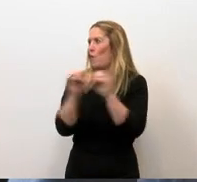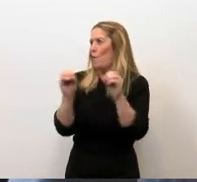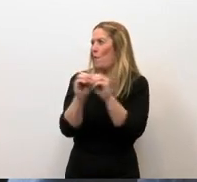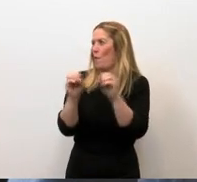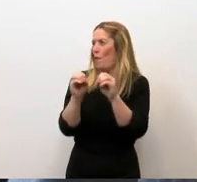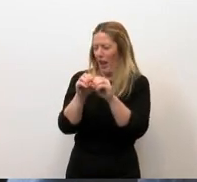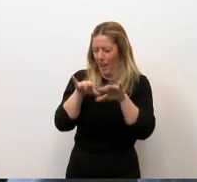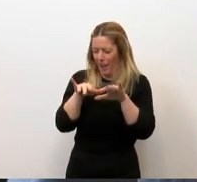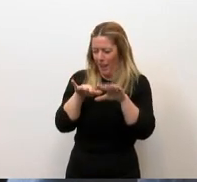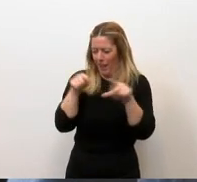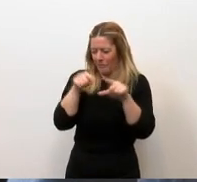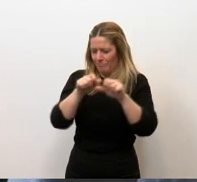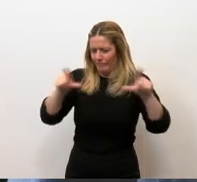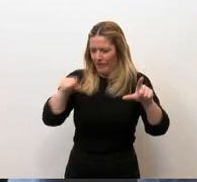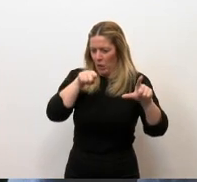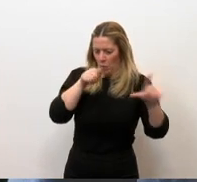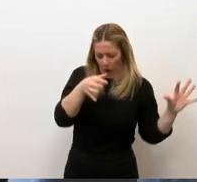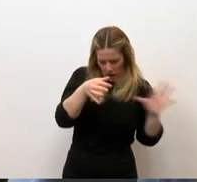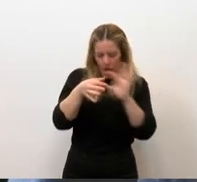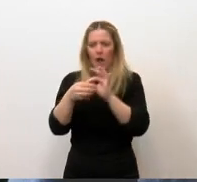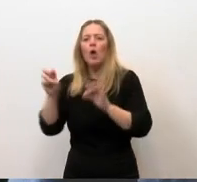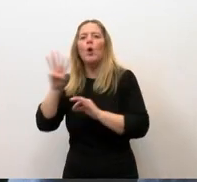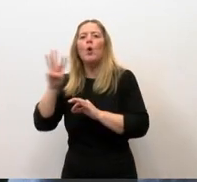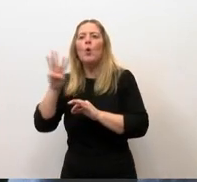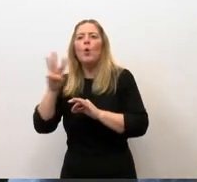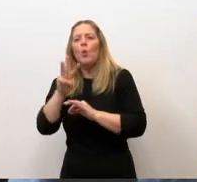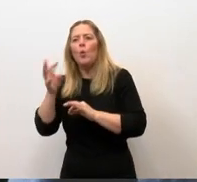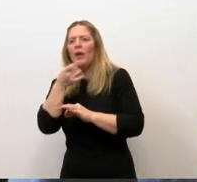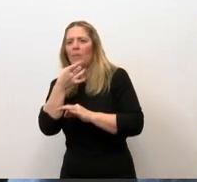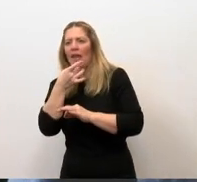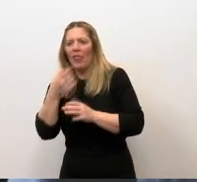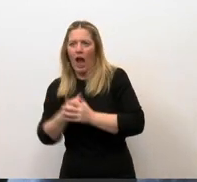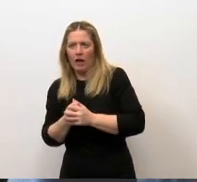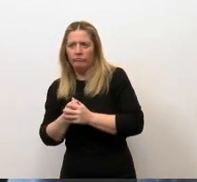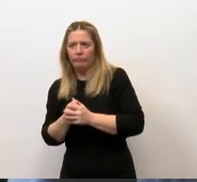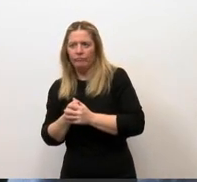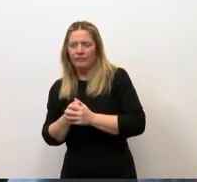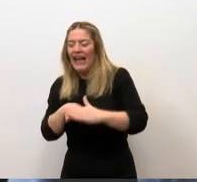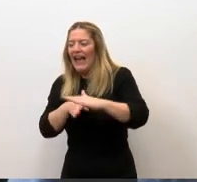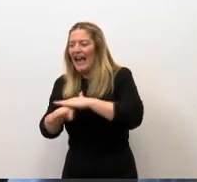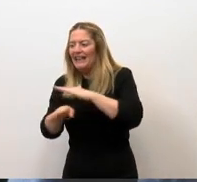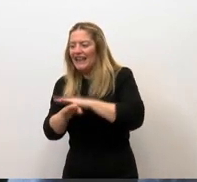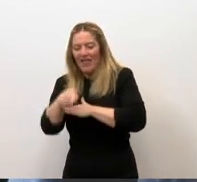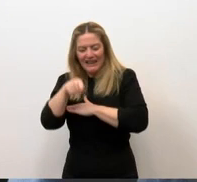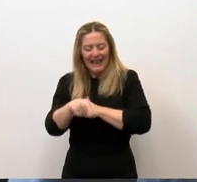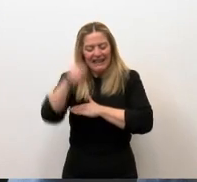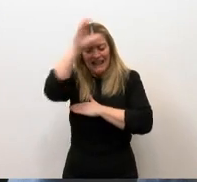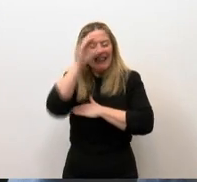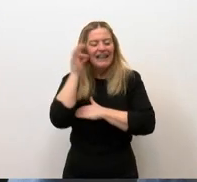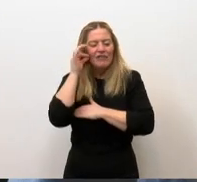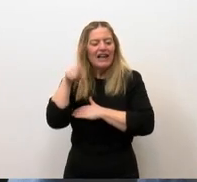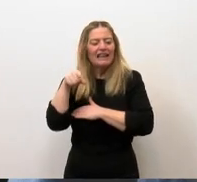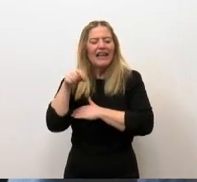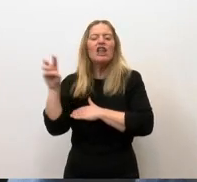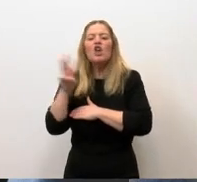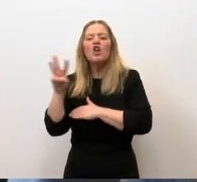a Wikipedia. ¿Cómo tenemos las entradas en Wikipedia de estas científicas? Bueno, de